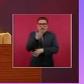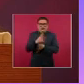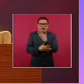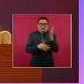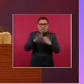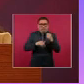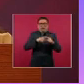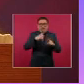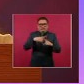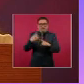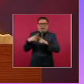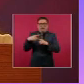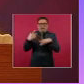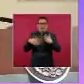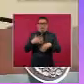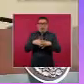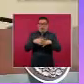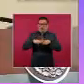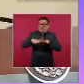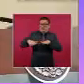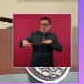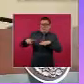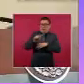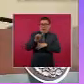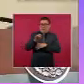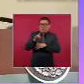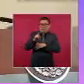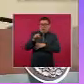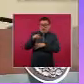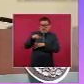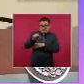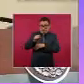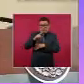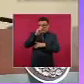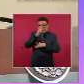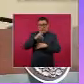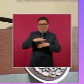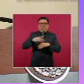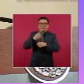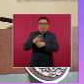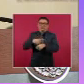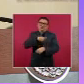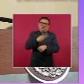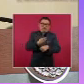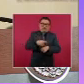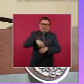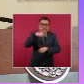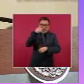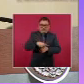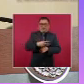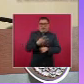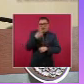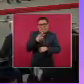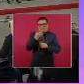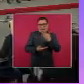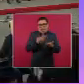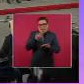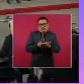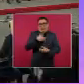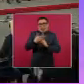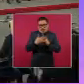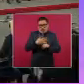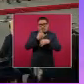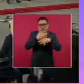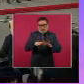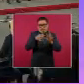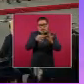grande después de las Amazonas. En este sentido, este es el planteamiento que se está trabajando, podremos informar con más tiempo,